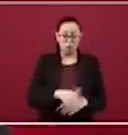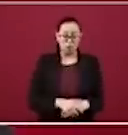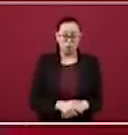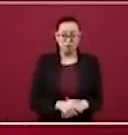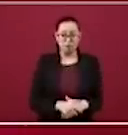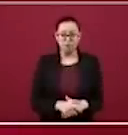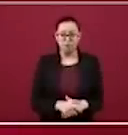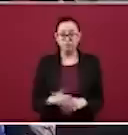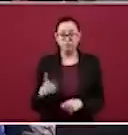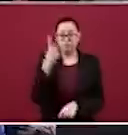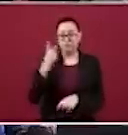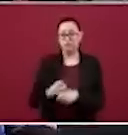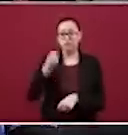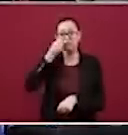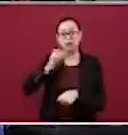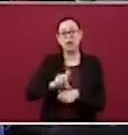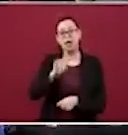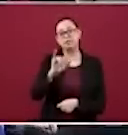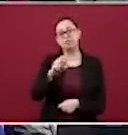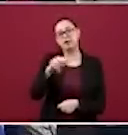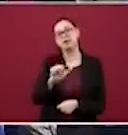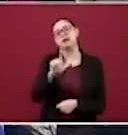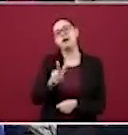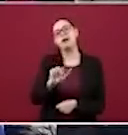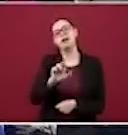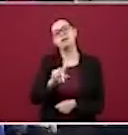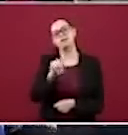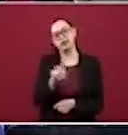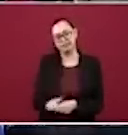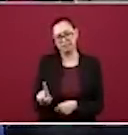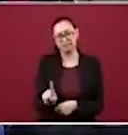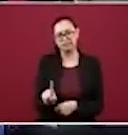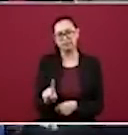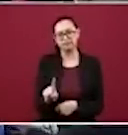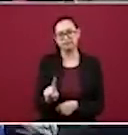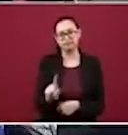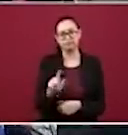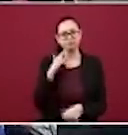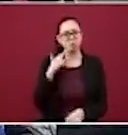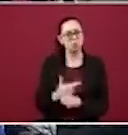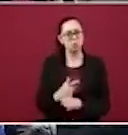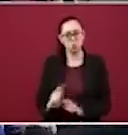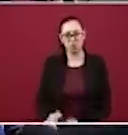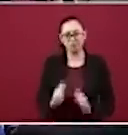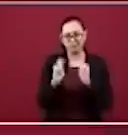la subsecretaria Diana Álvarez tiene como encomienda